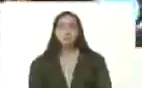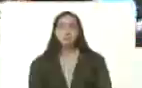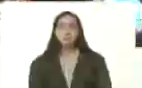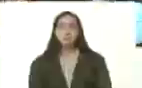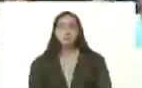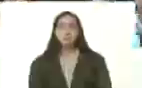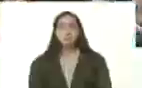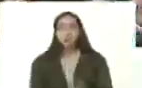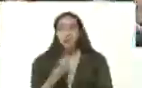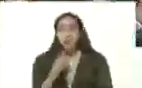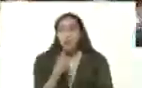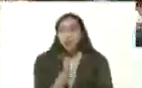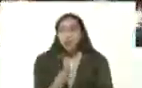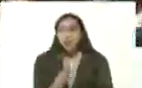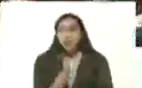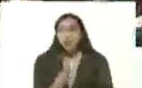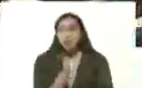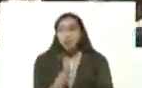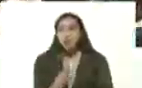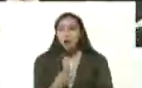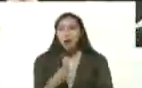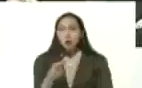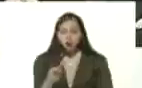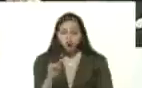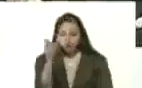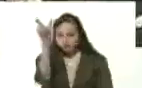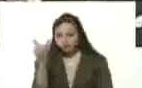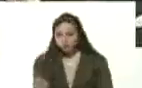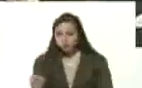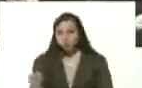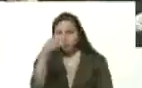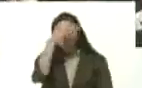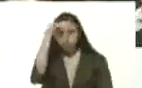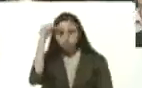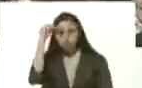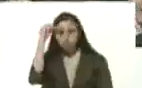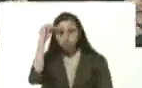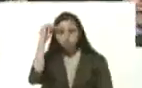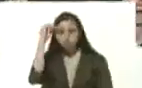Y se lo decimos, señor Trump, no como una frase.